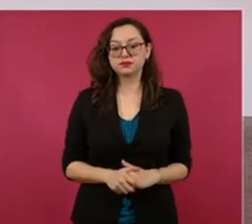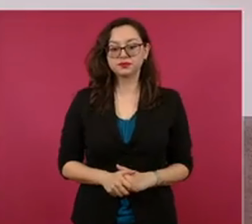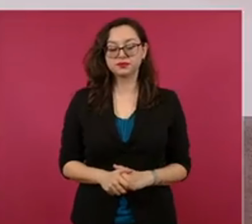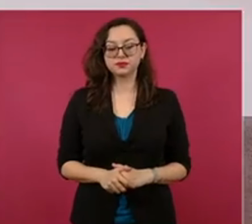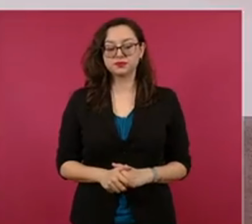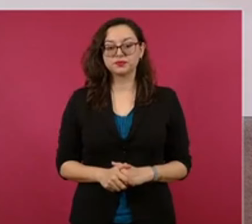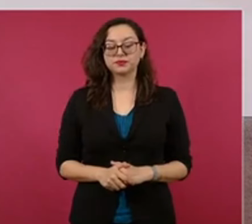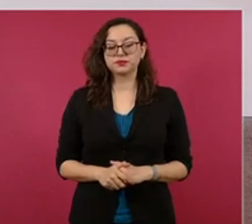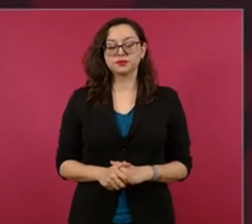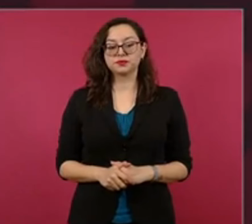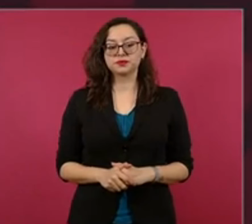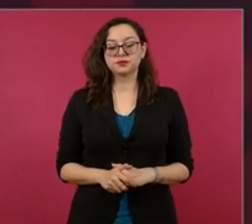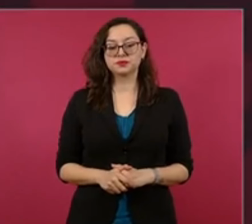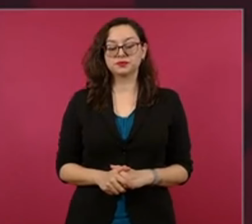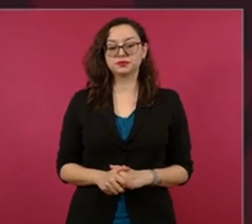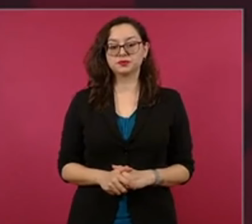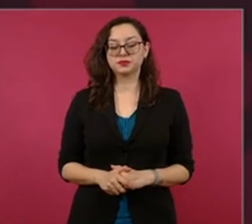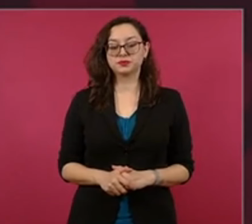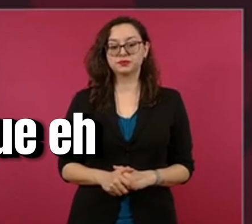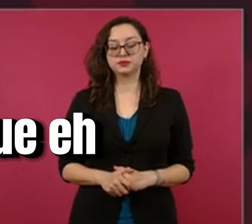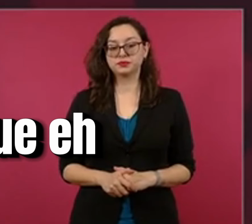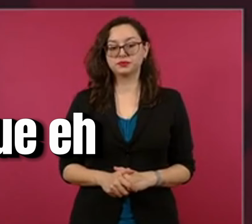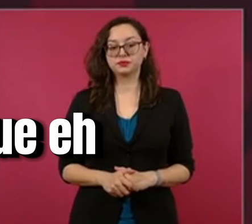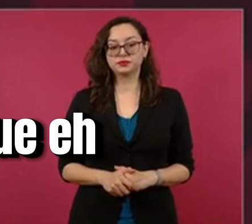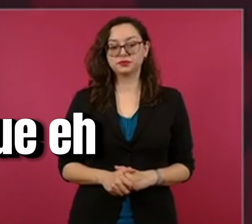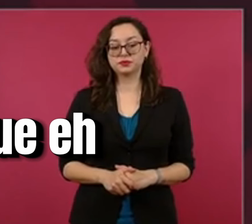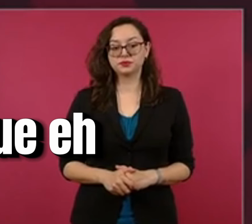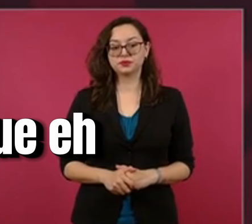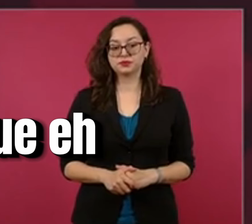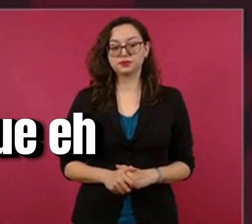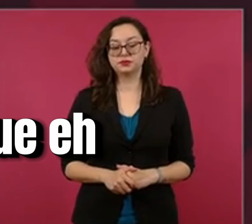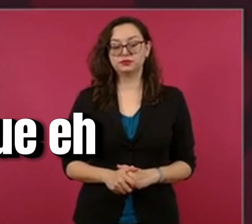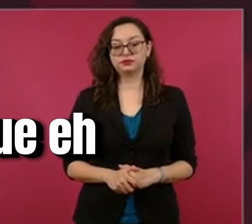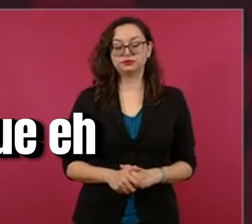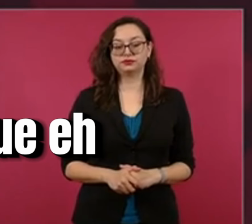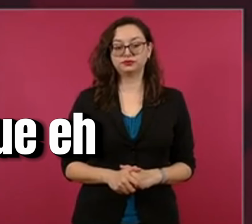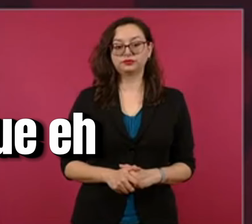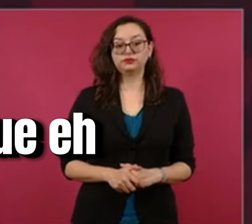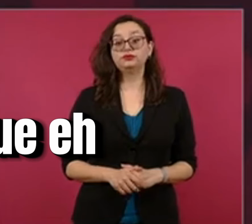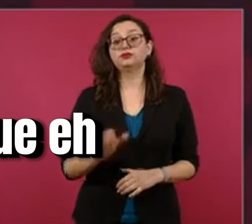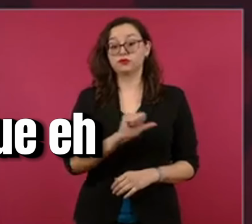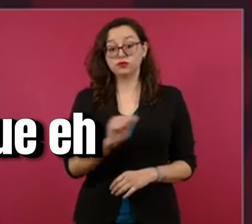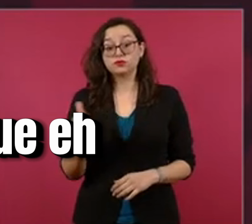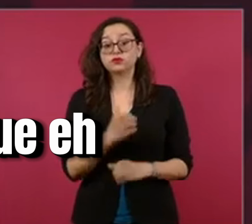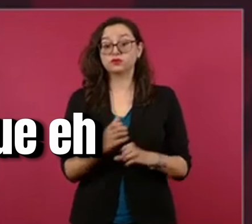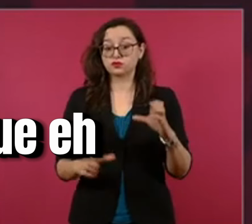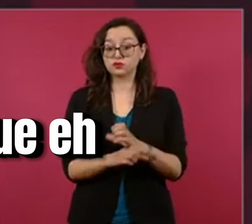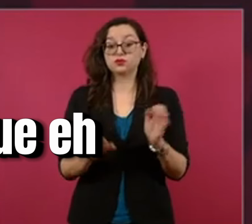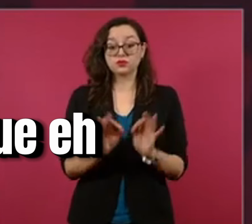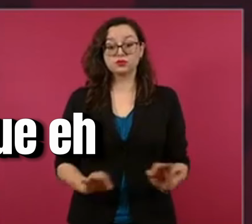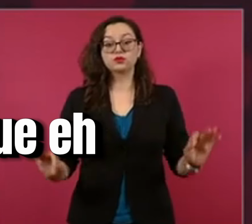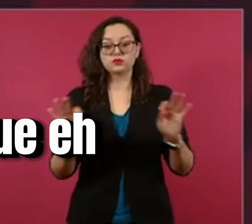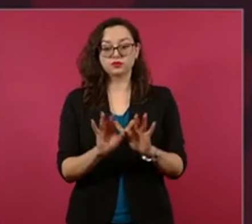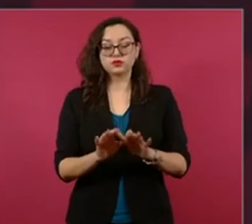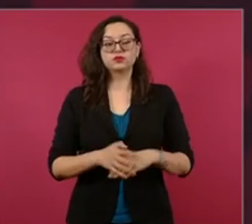La otra muy importante es, planteo como las primeras reformas que